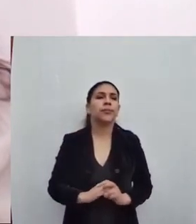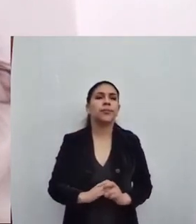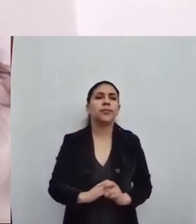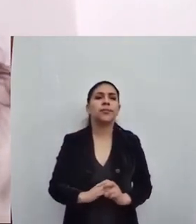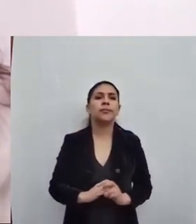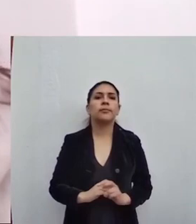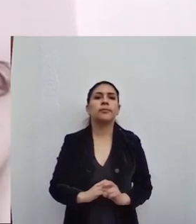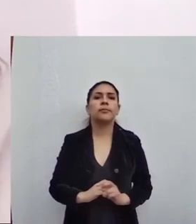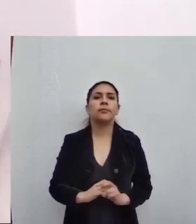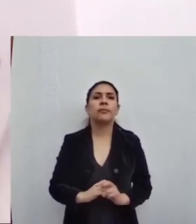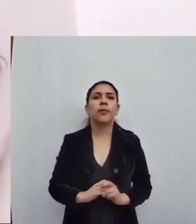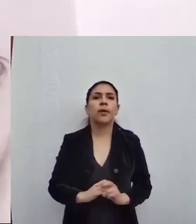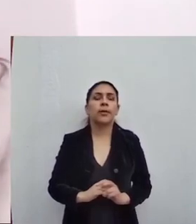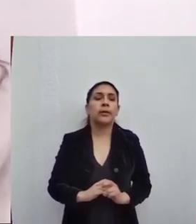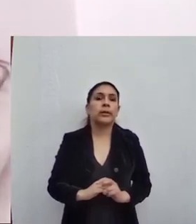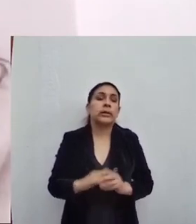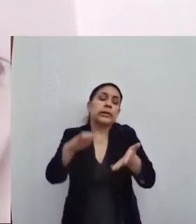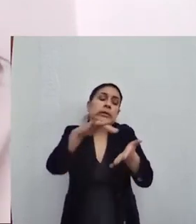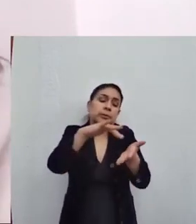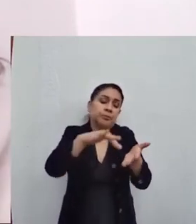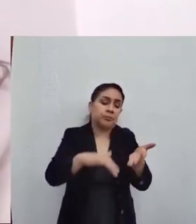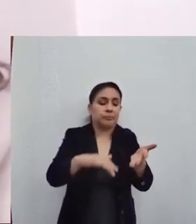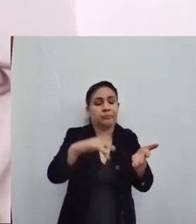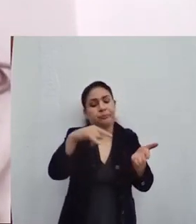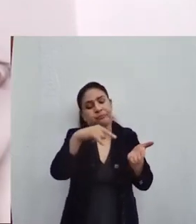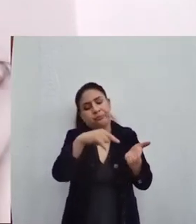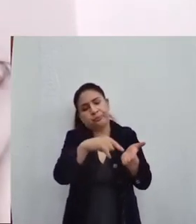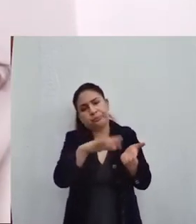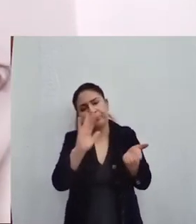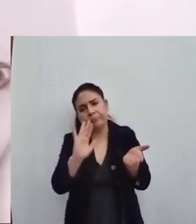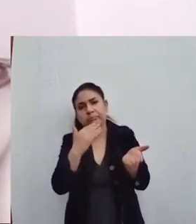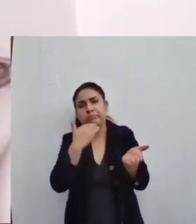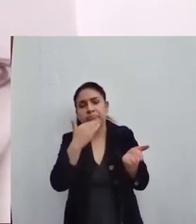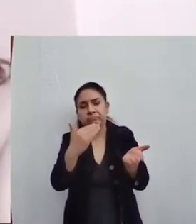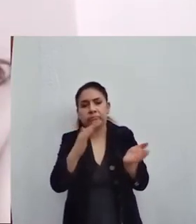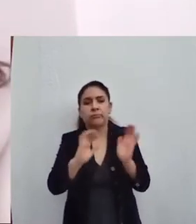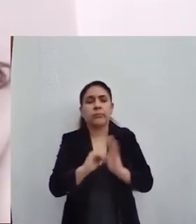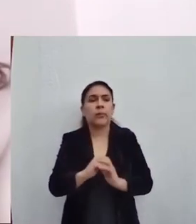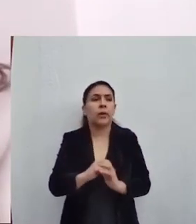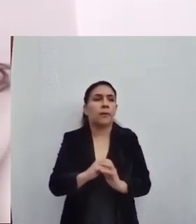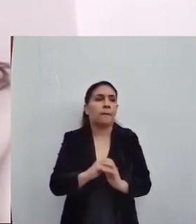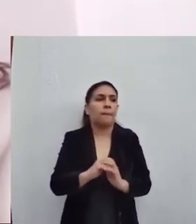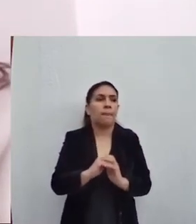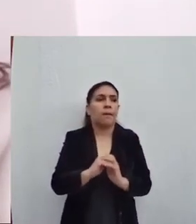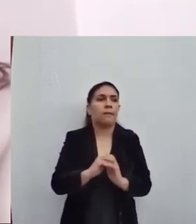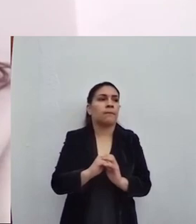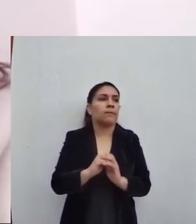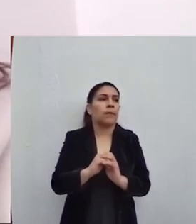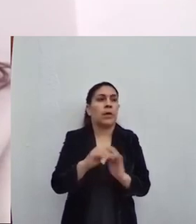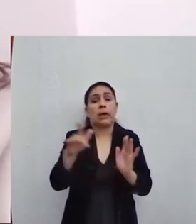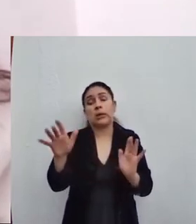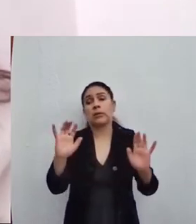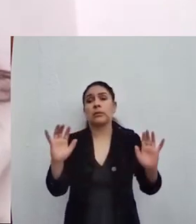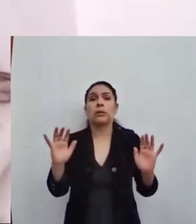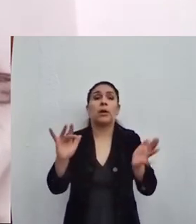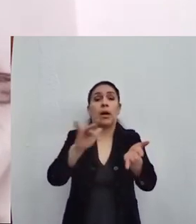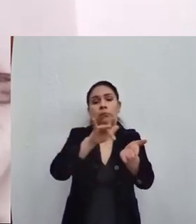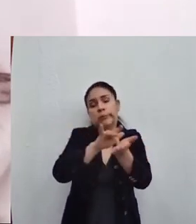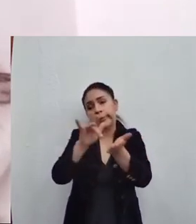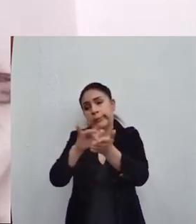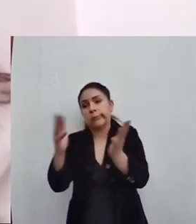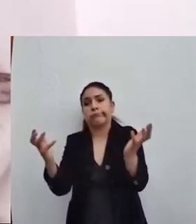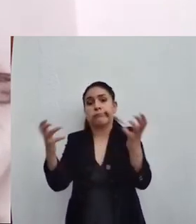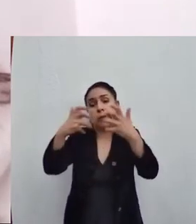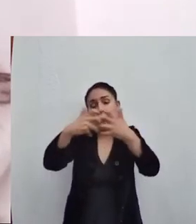está inscrito y demás, en cuanto a la colaboración con los participantes que finalmente somos personas